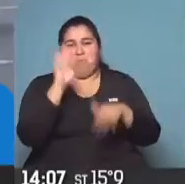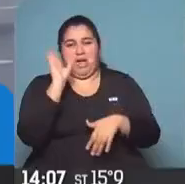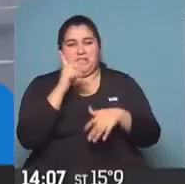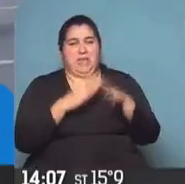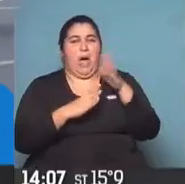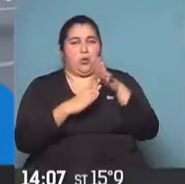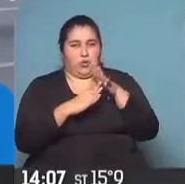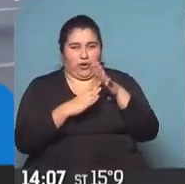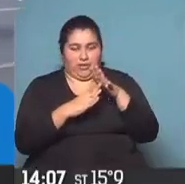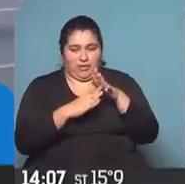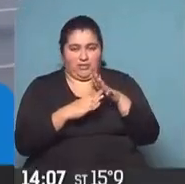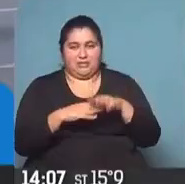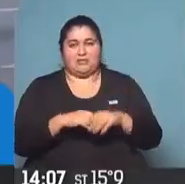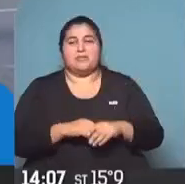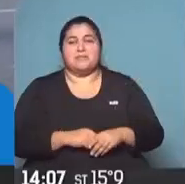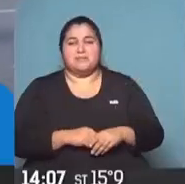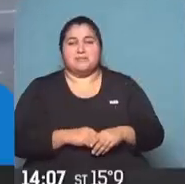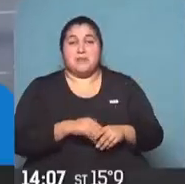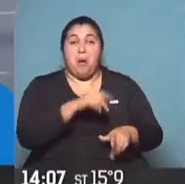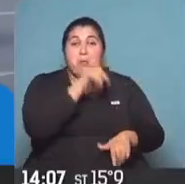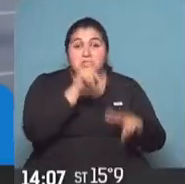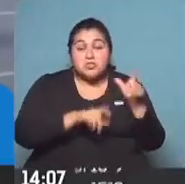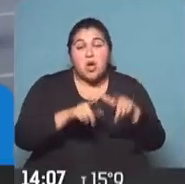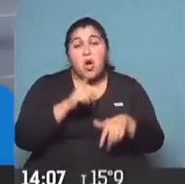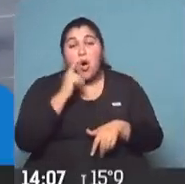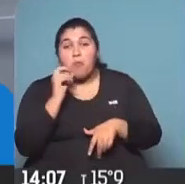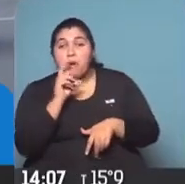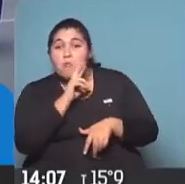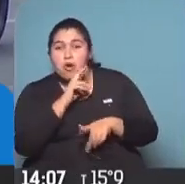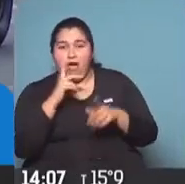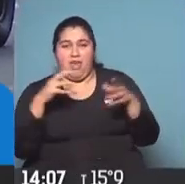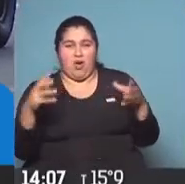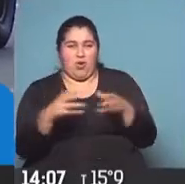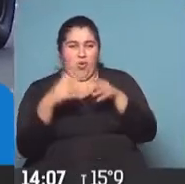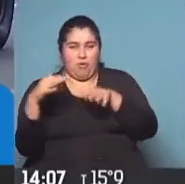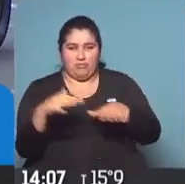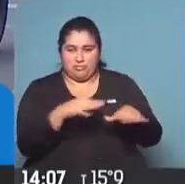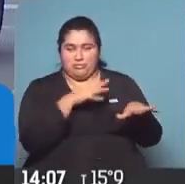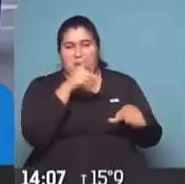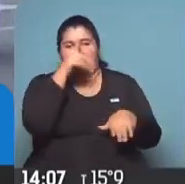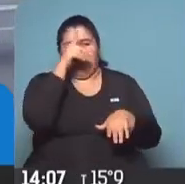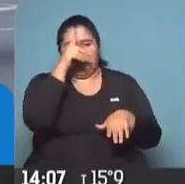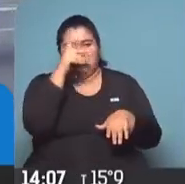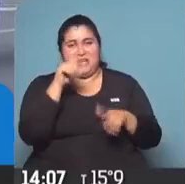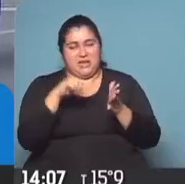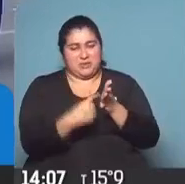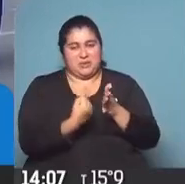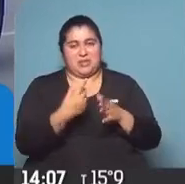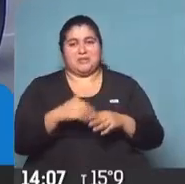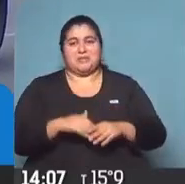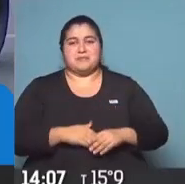autoridades los hombres y mujeres que integran la policía de la ciudad